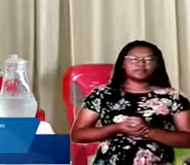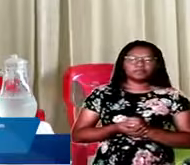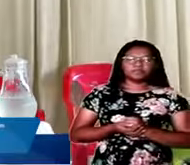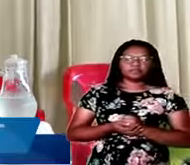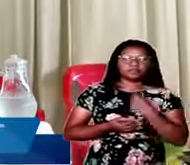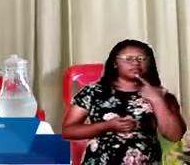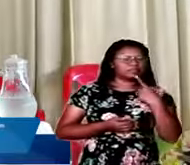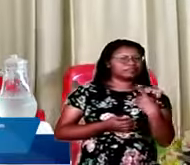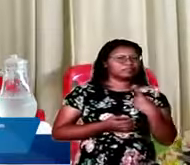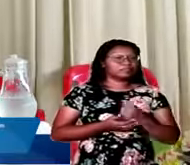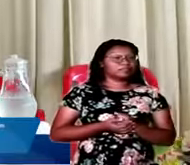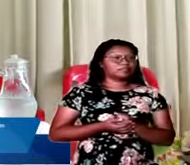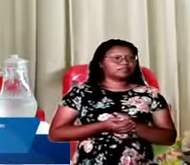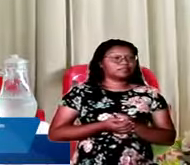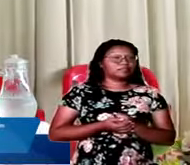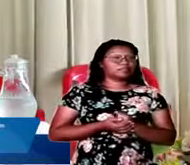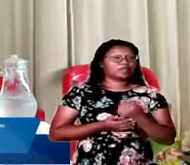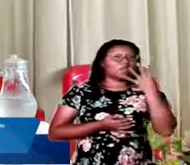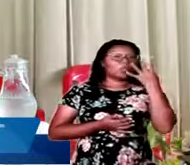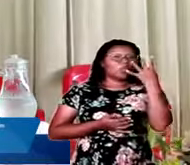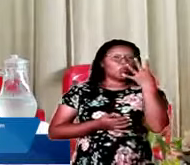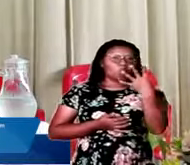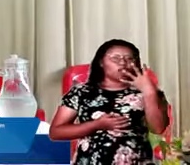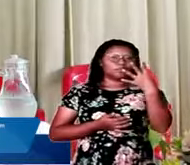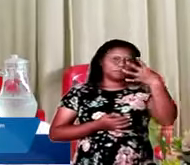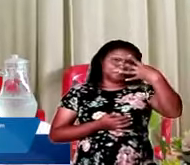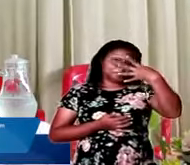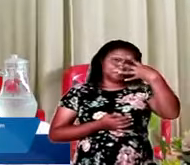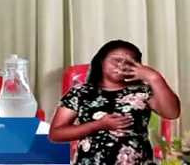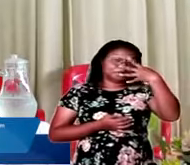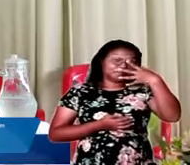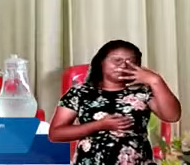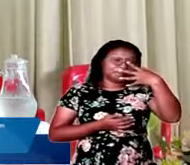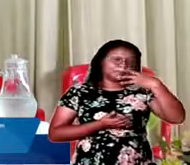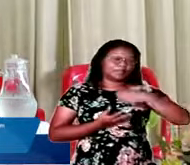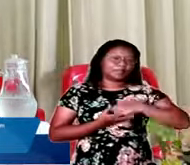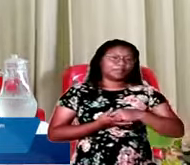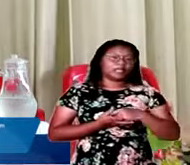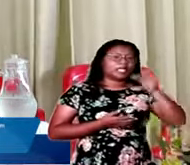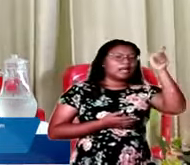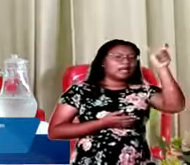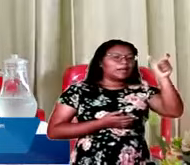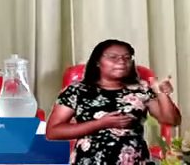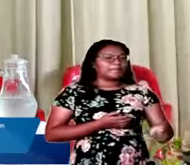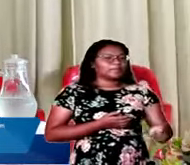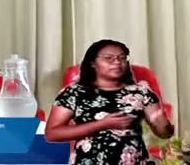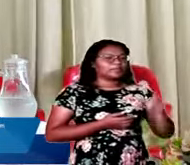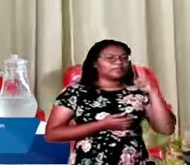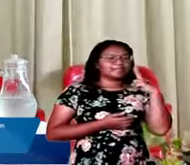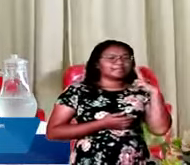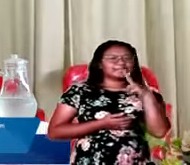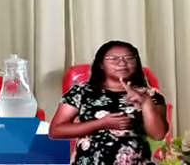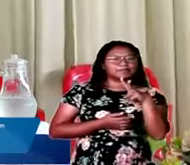Dijeron, hay cuatro formas en las que los seres humanos se ven unos a otros.